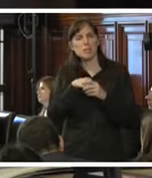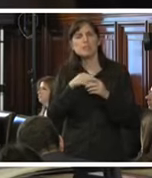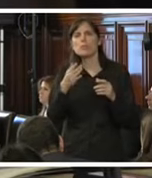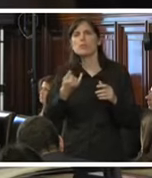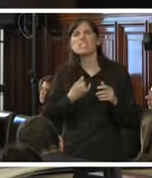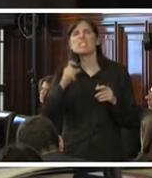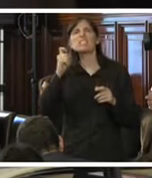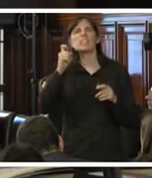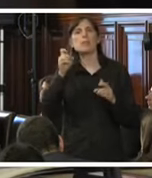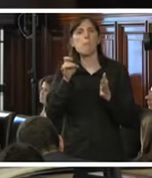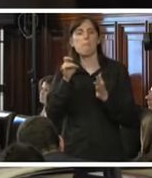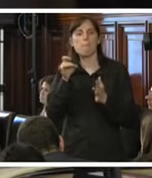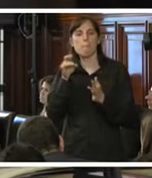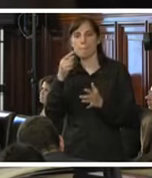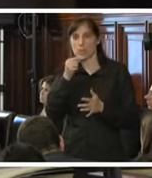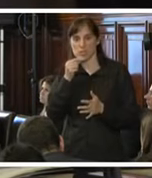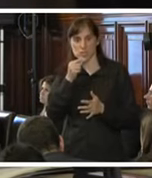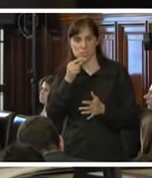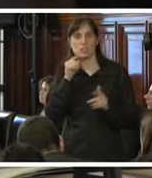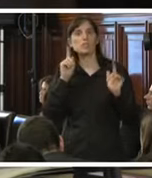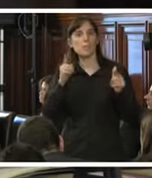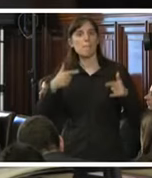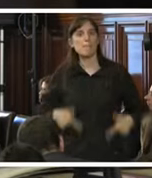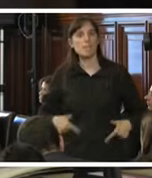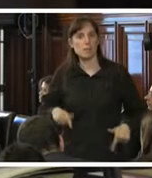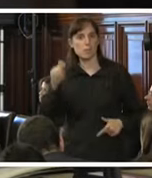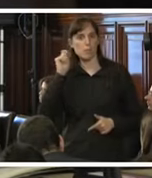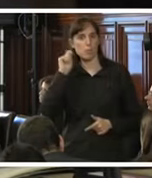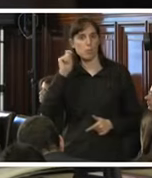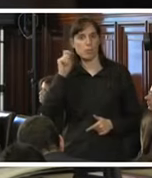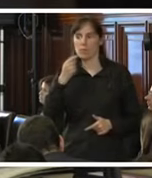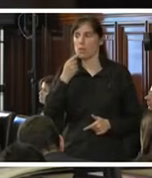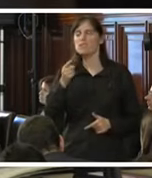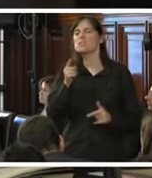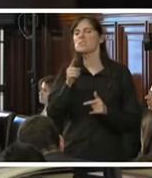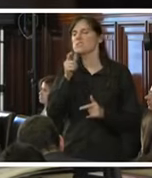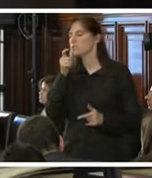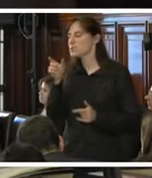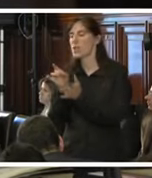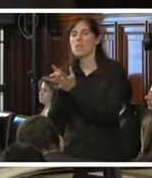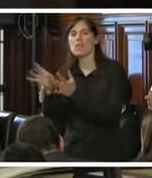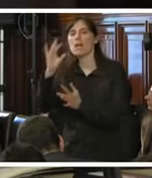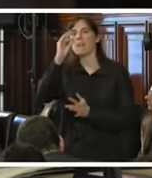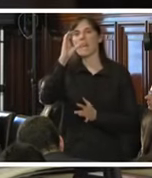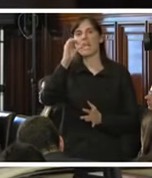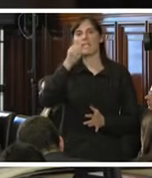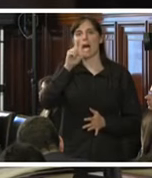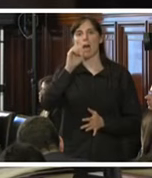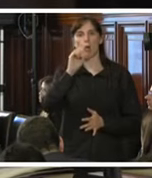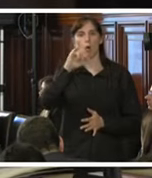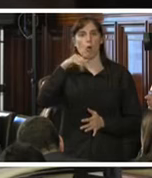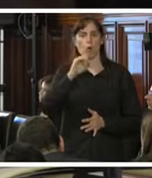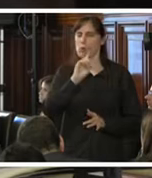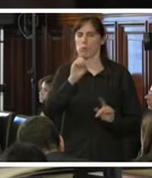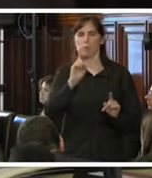Policía Nacional y el Ministerio Público, que se cuidan muy bien de no utilizar la palabra desalojo, sino que utilizan la palabra allanamiento, pero que en la práctica